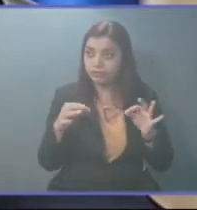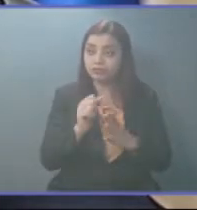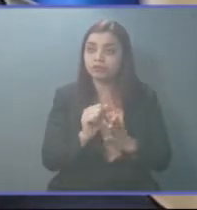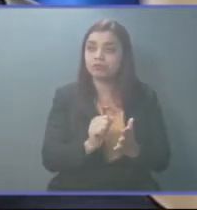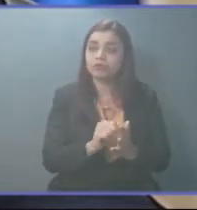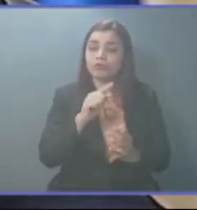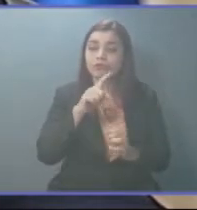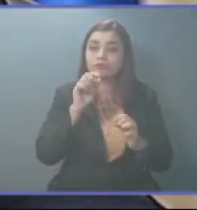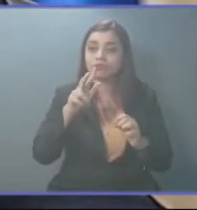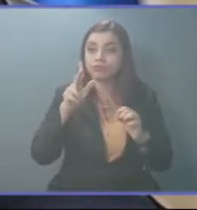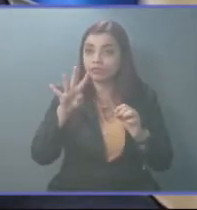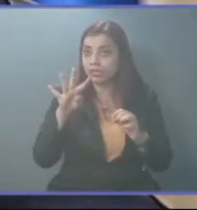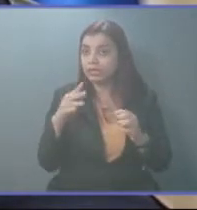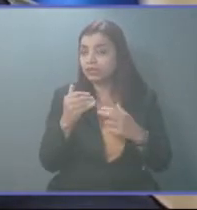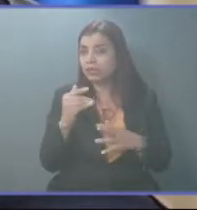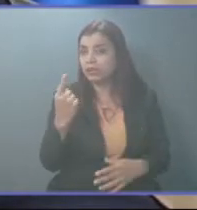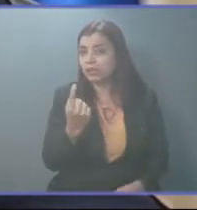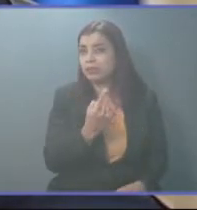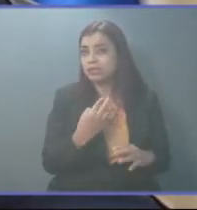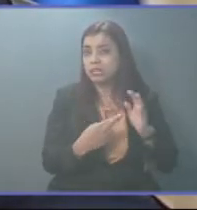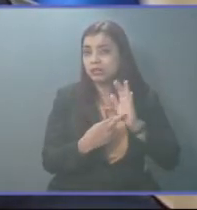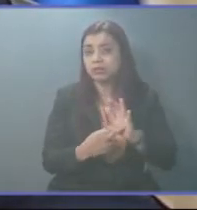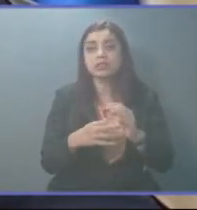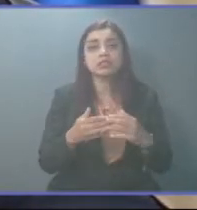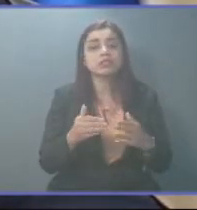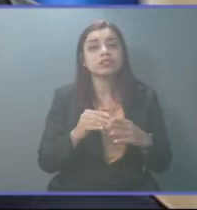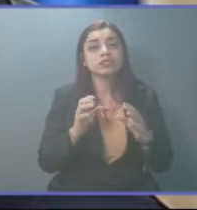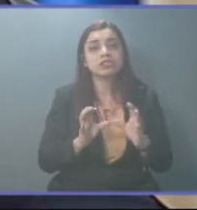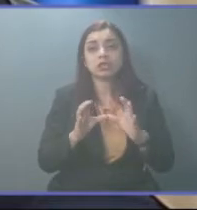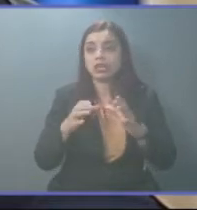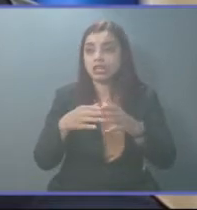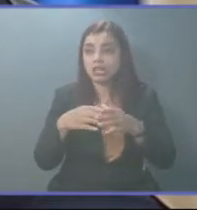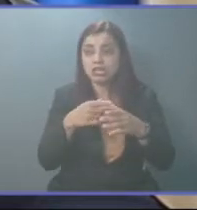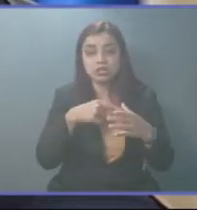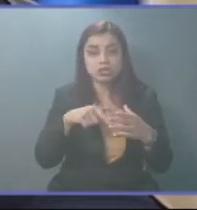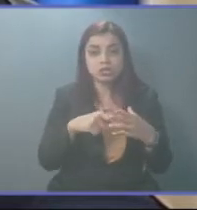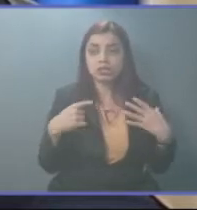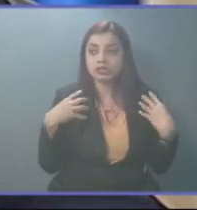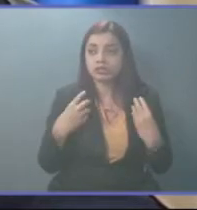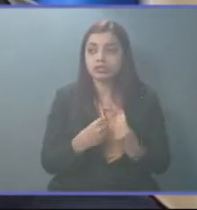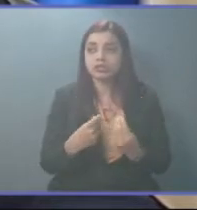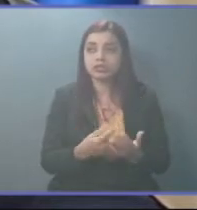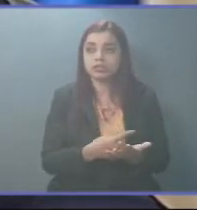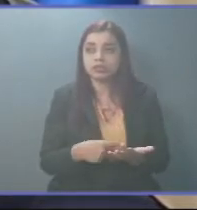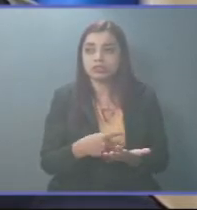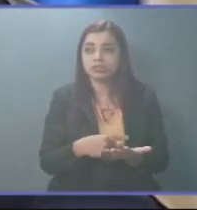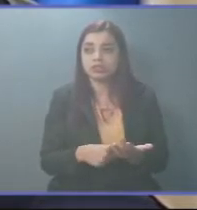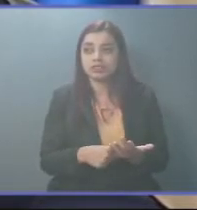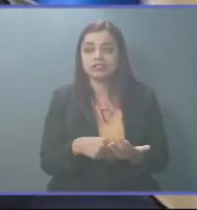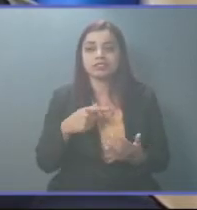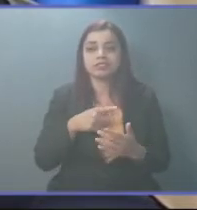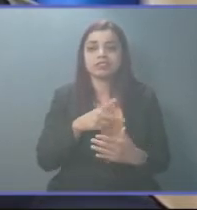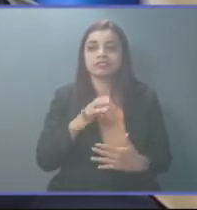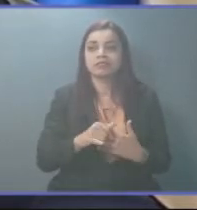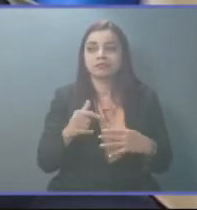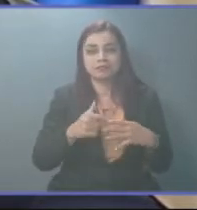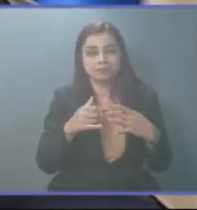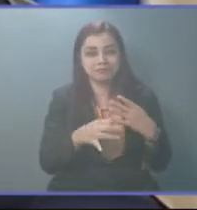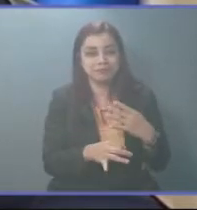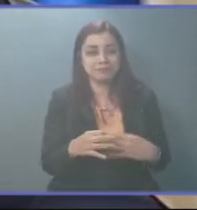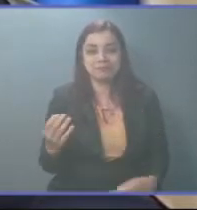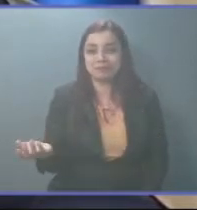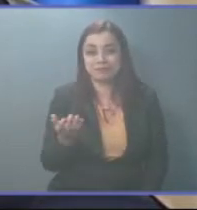Artículo 134. Las personas representantes de las distintas organizaciones de la sociedad civil que a la entrada en vigencia de la presente ley se encuentren integrando el